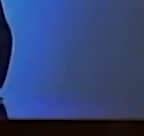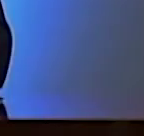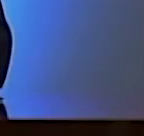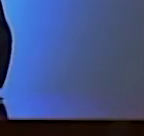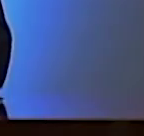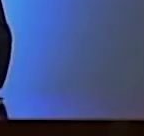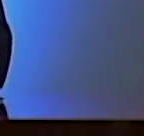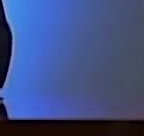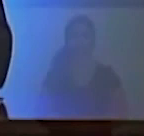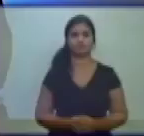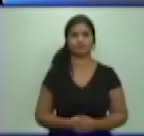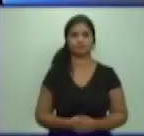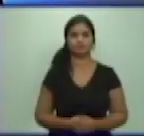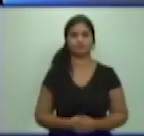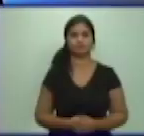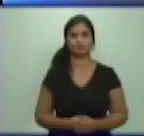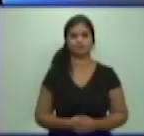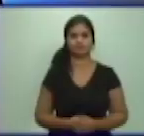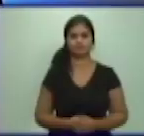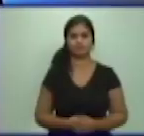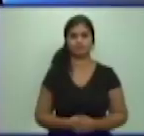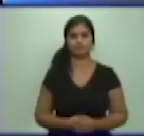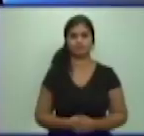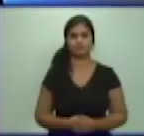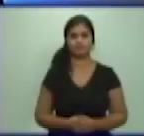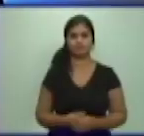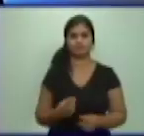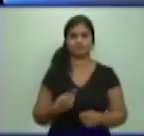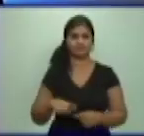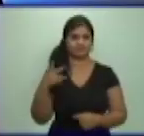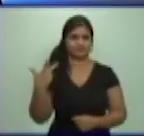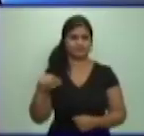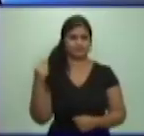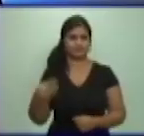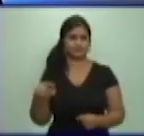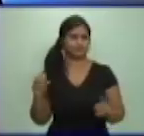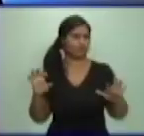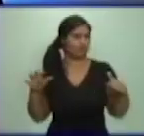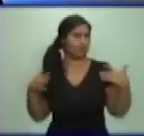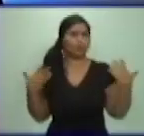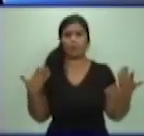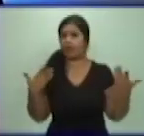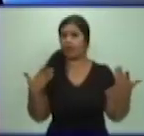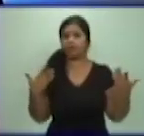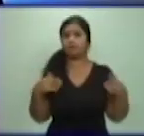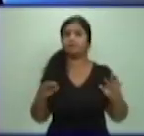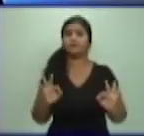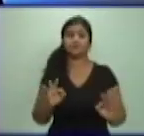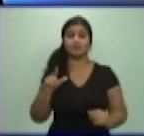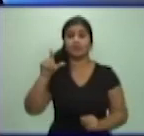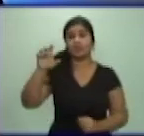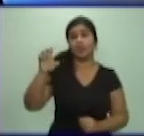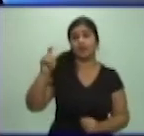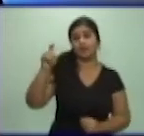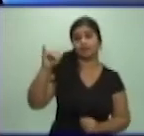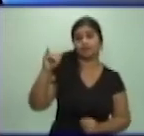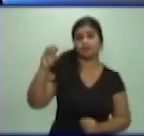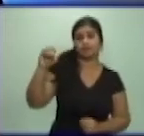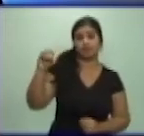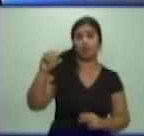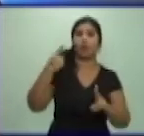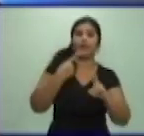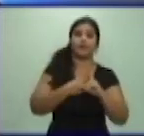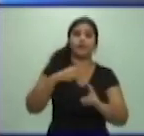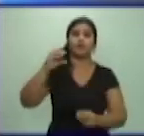Bueno, y el otro ejercicio del examen, ¿cuál pudiera ser en este bloque de léxico y ortografía?